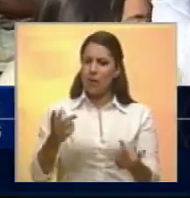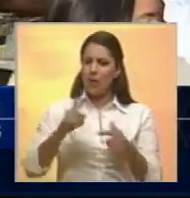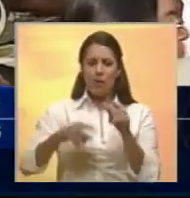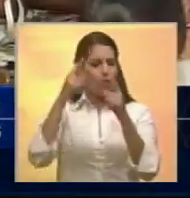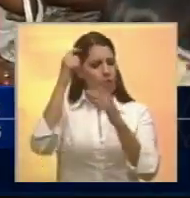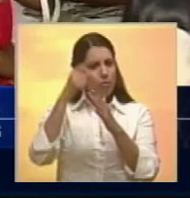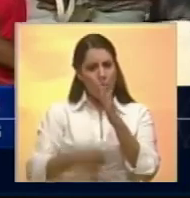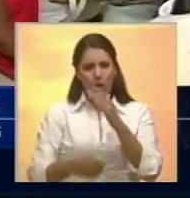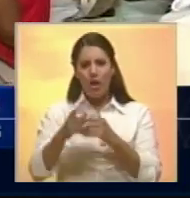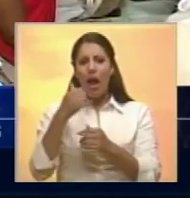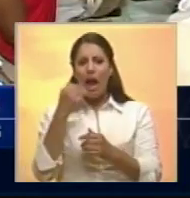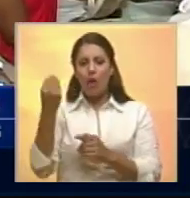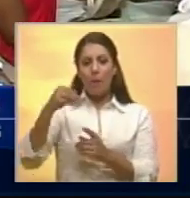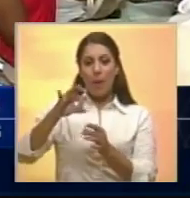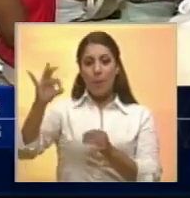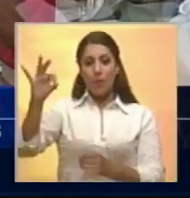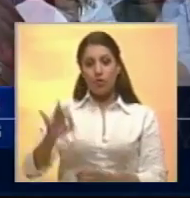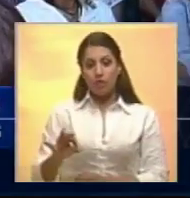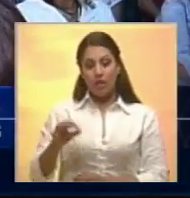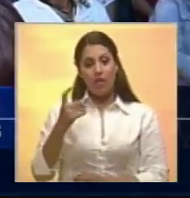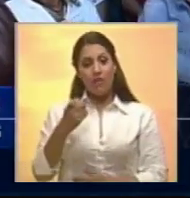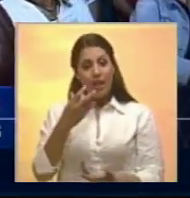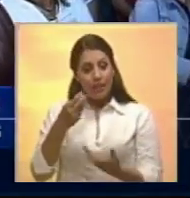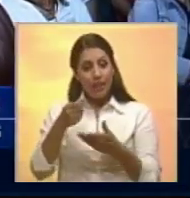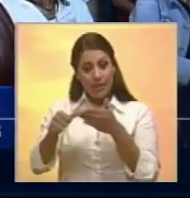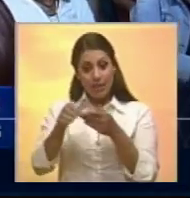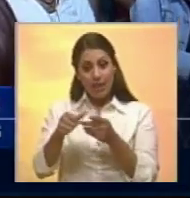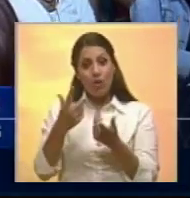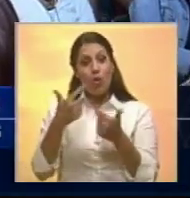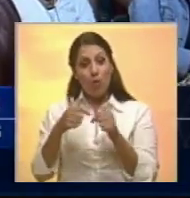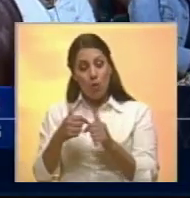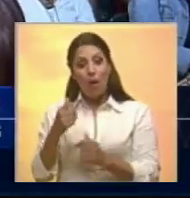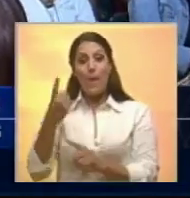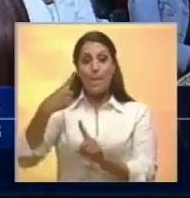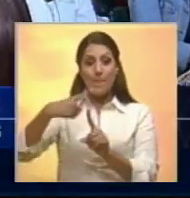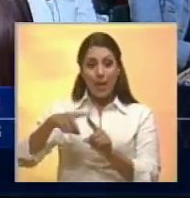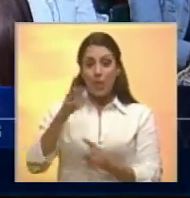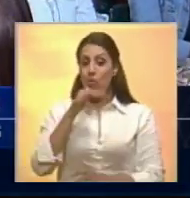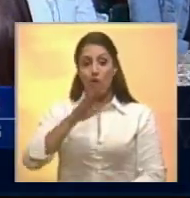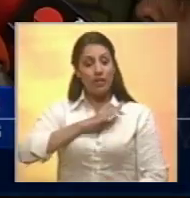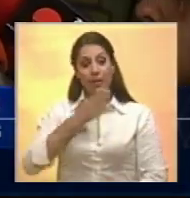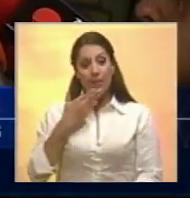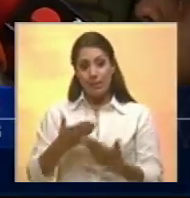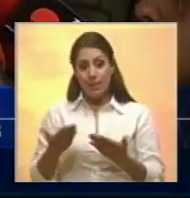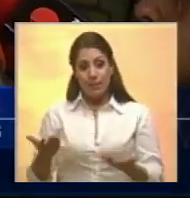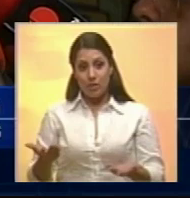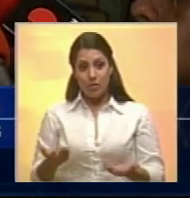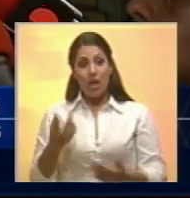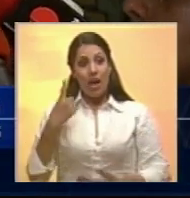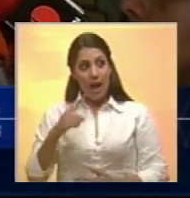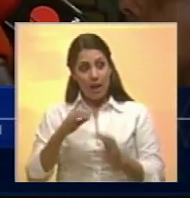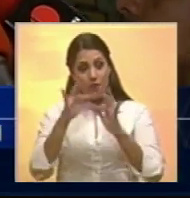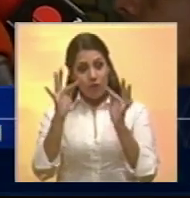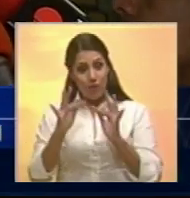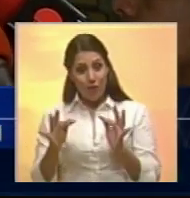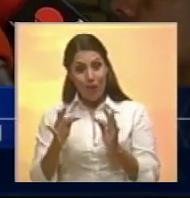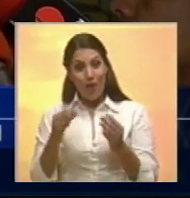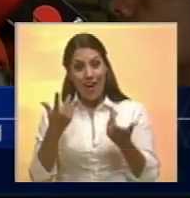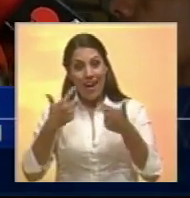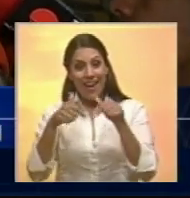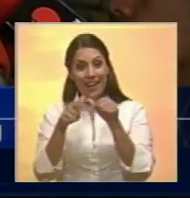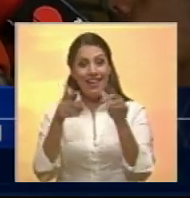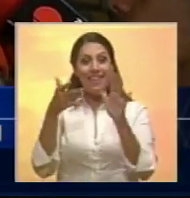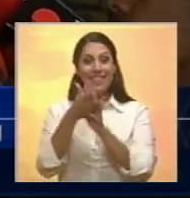productos o cobrándoles un porcentaje a cambio de darles dinero en efectivo, incluso sin tener permiso. Hay un mecanismo